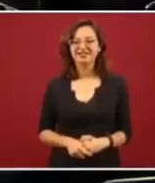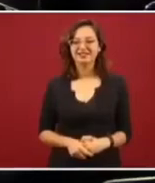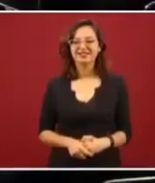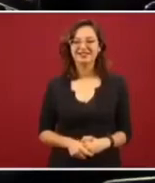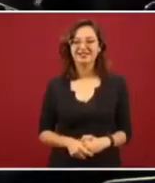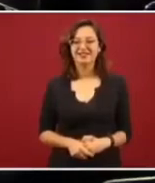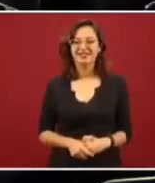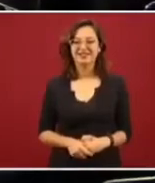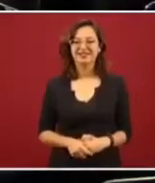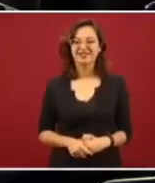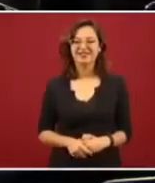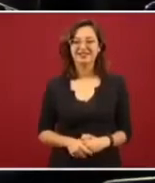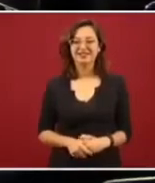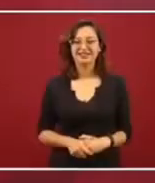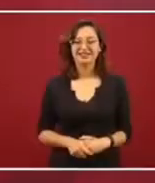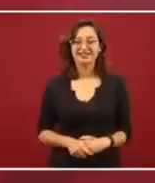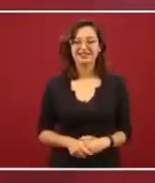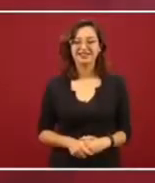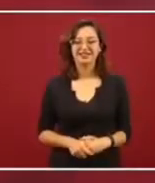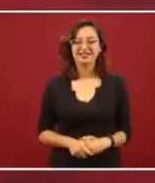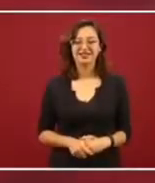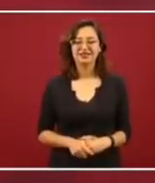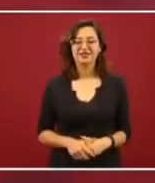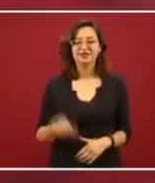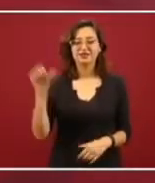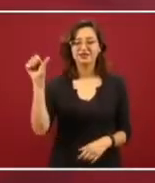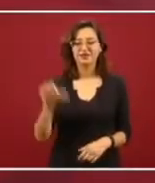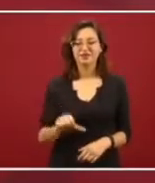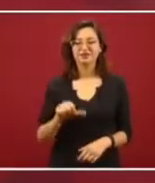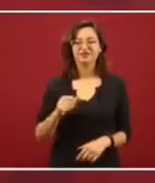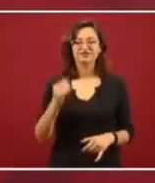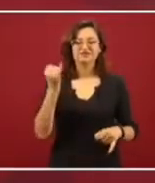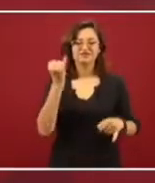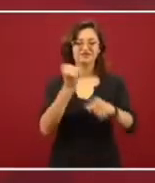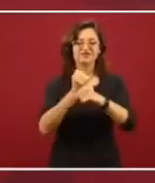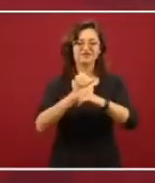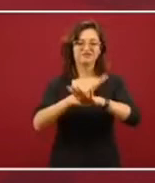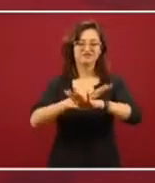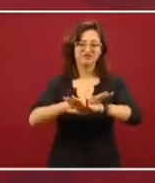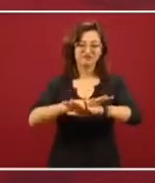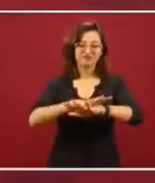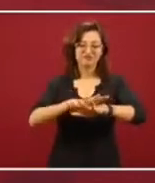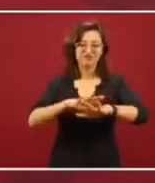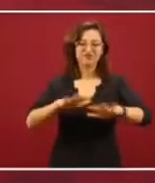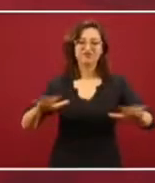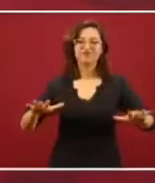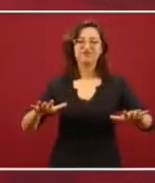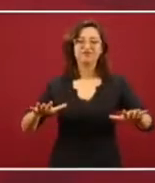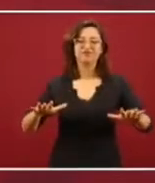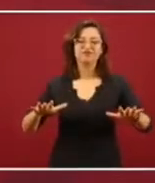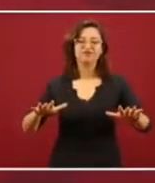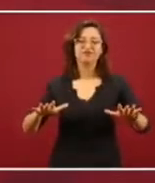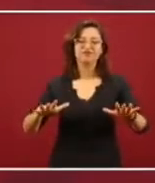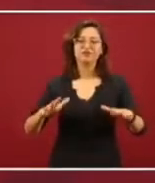vamos a e informar al pueblo de méxico sobre